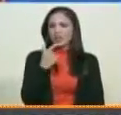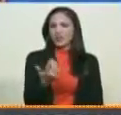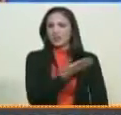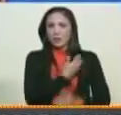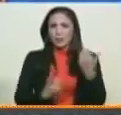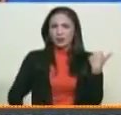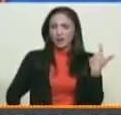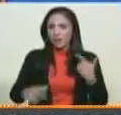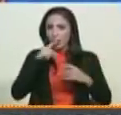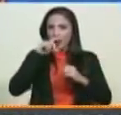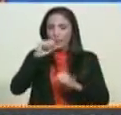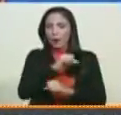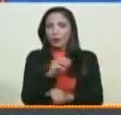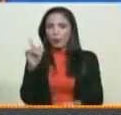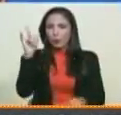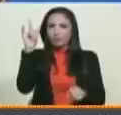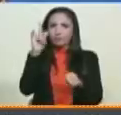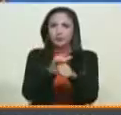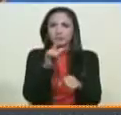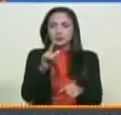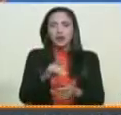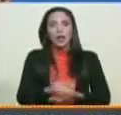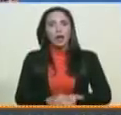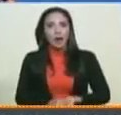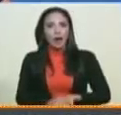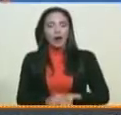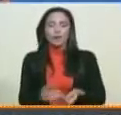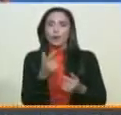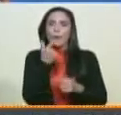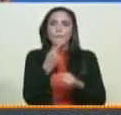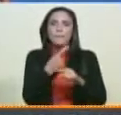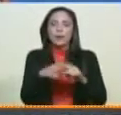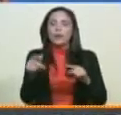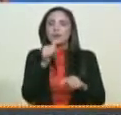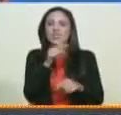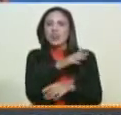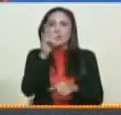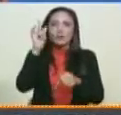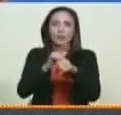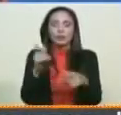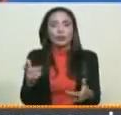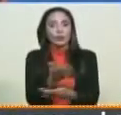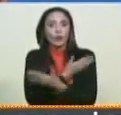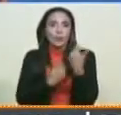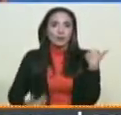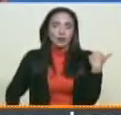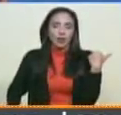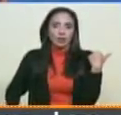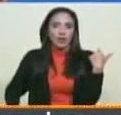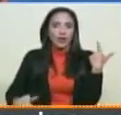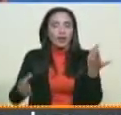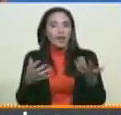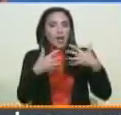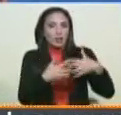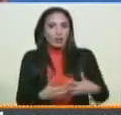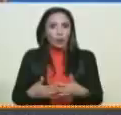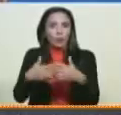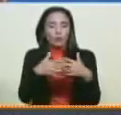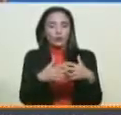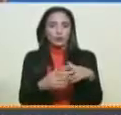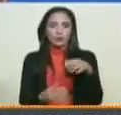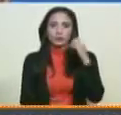ir y quien no llegó fue el presidente de entonces, aquel que le gustaba mover la colita a los Estados Unidos, a sus amos